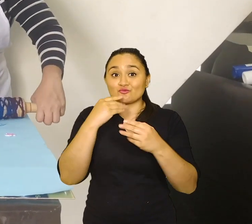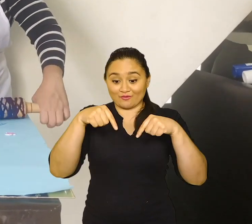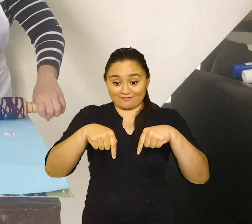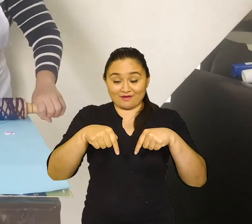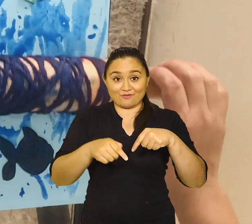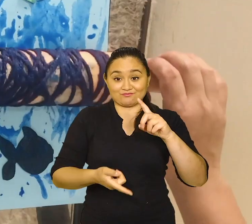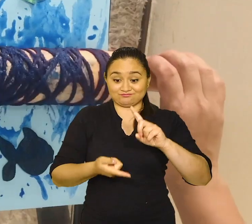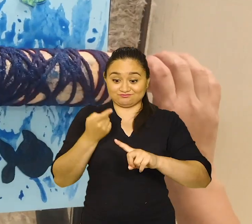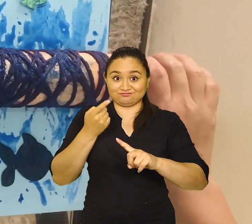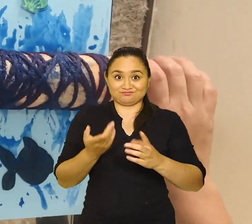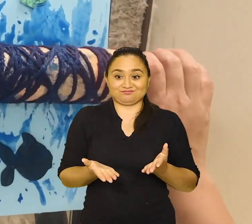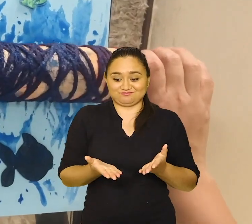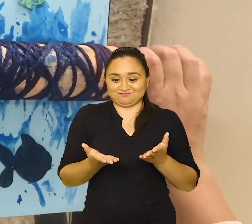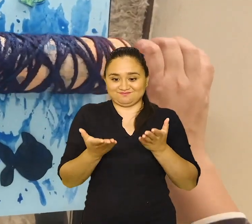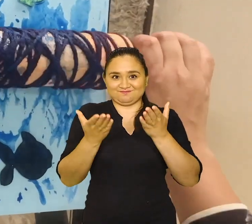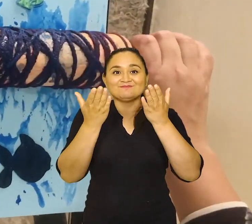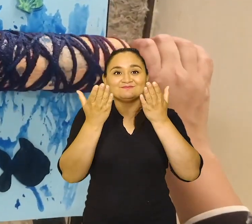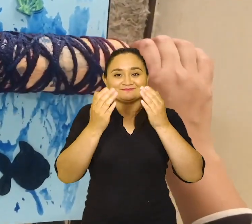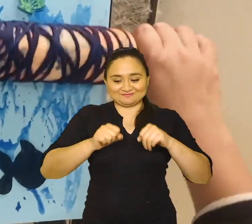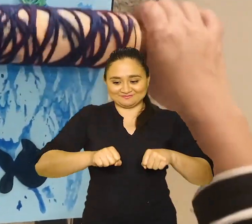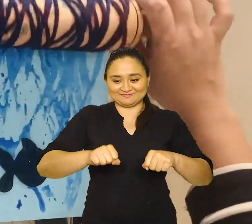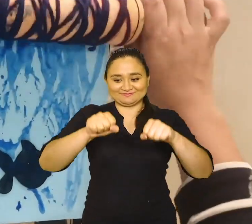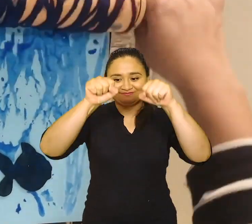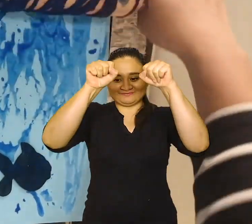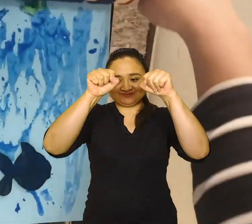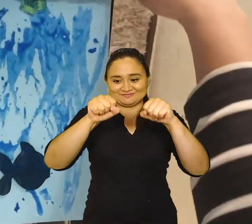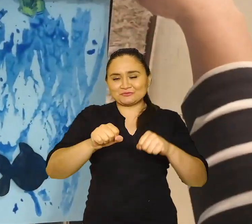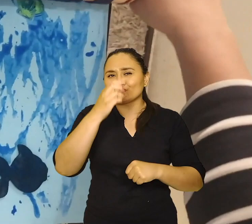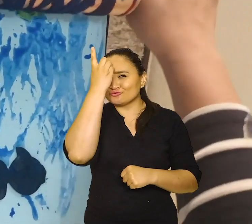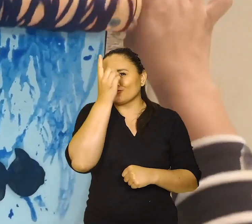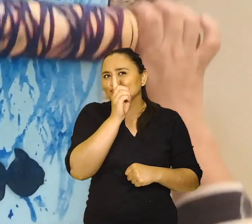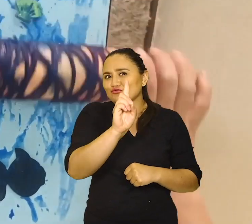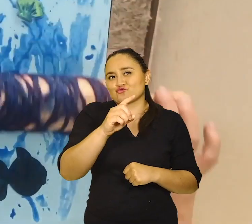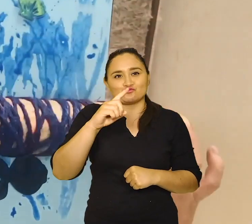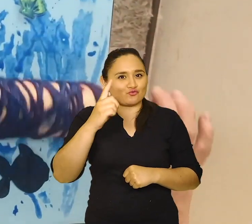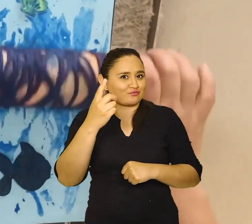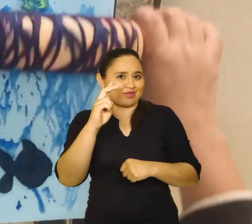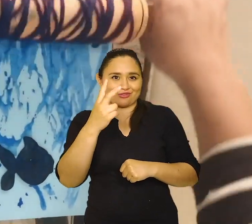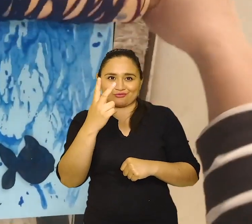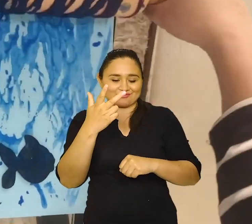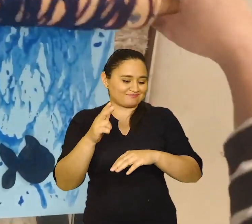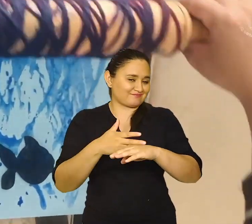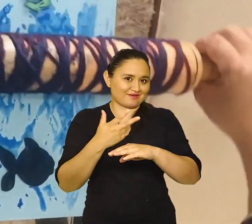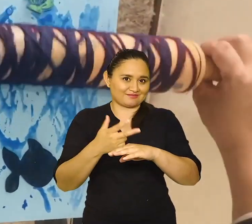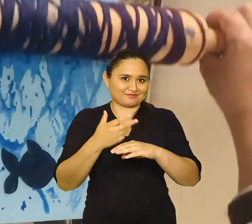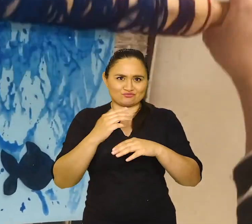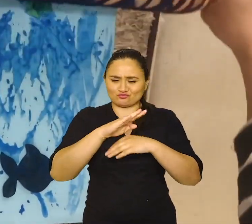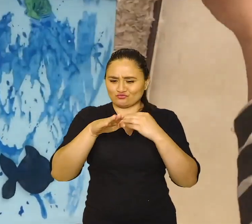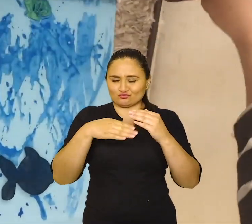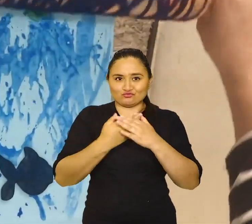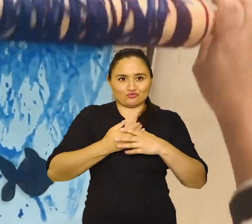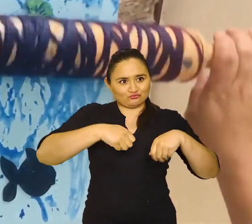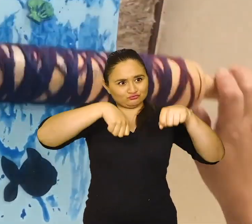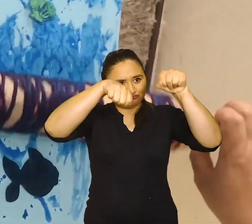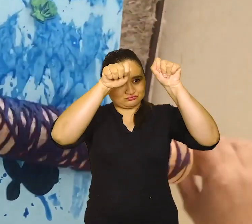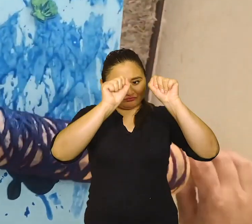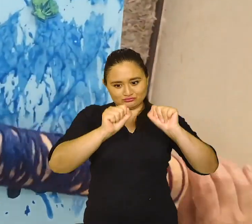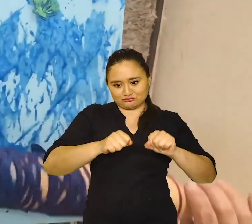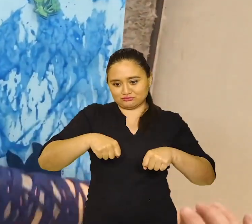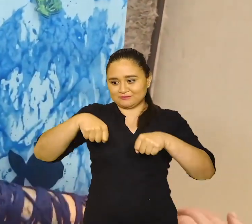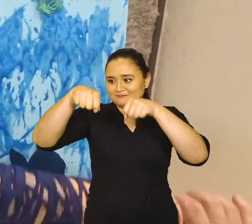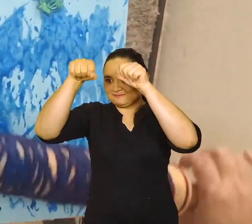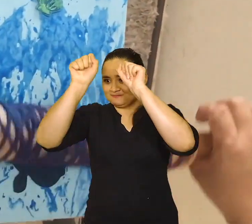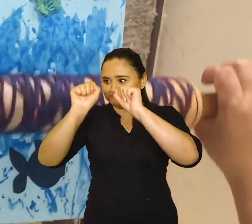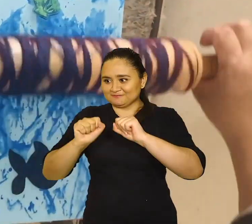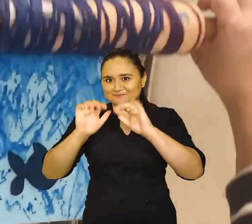hacia arriba. Y así haremos las veces que ustedes quieran, pintando todo nuestro cuadro para que